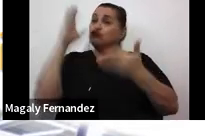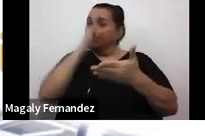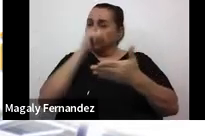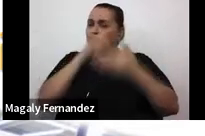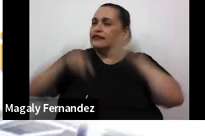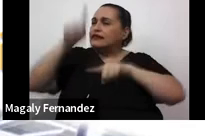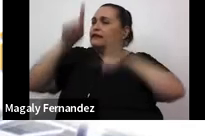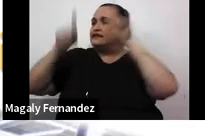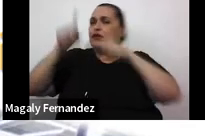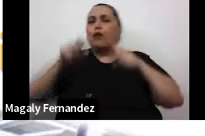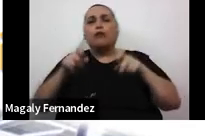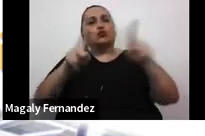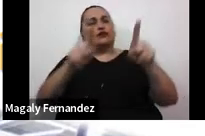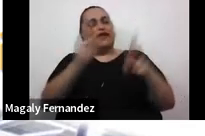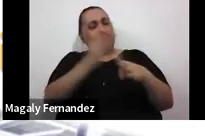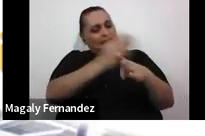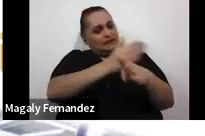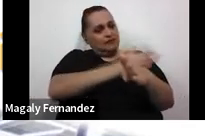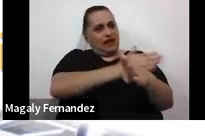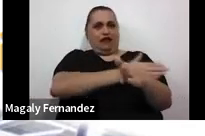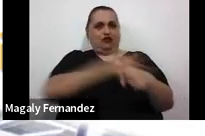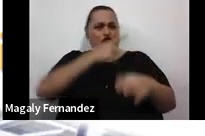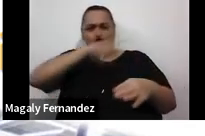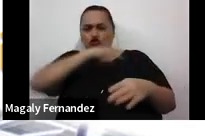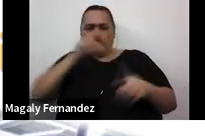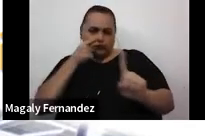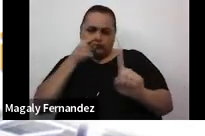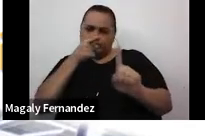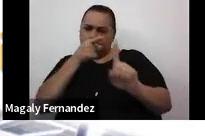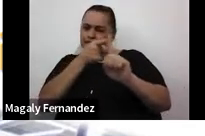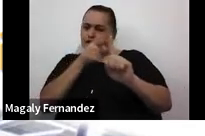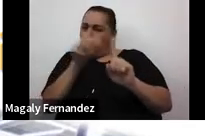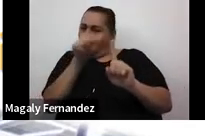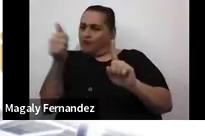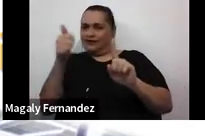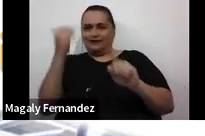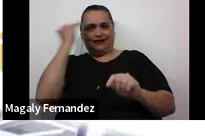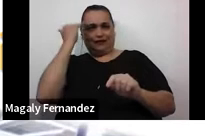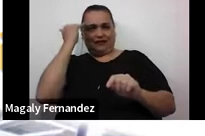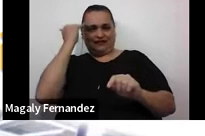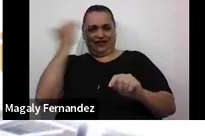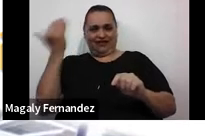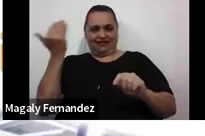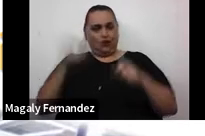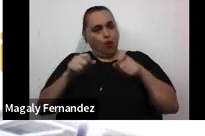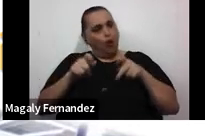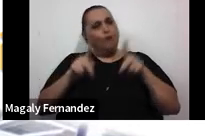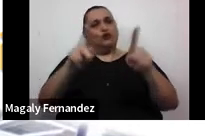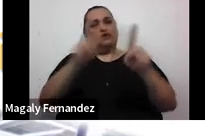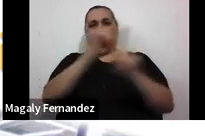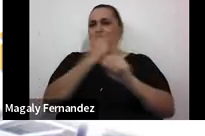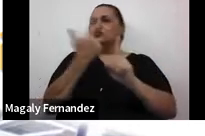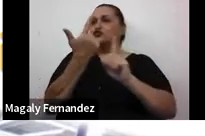como una oportunidad de crecimiento centrarnos en las otras capacidades y y como oportunidad Social para